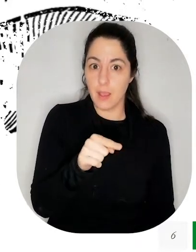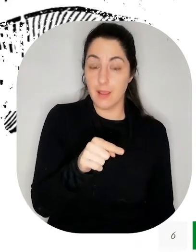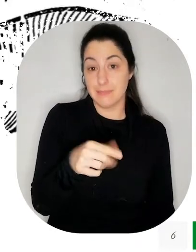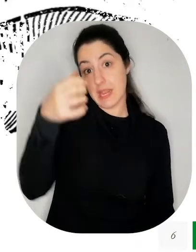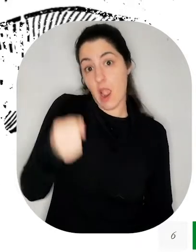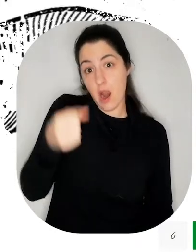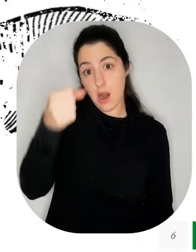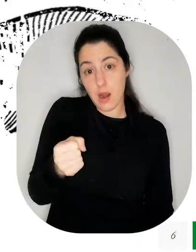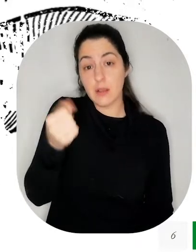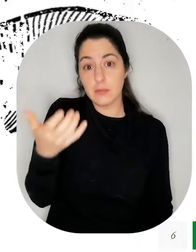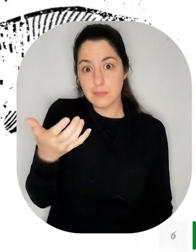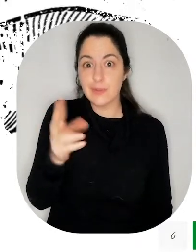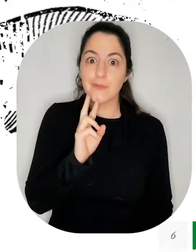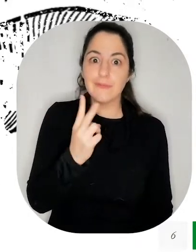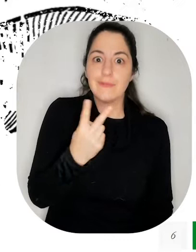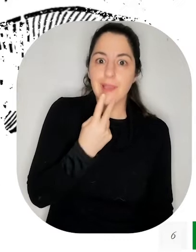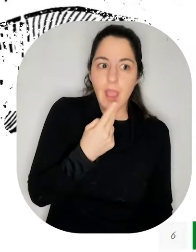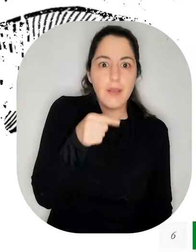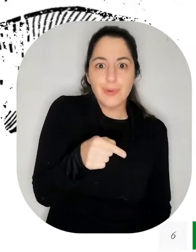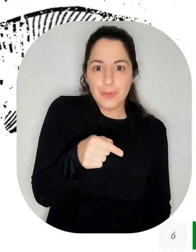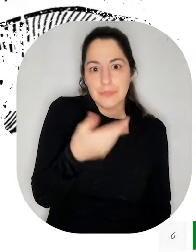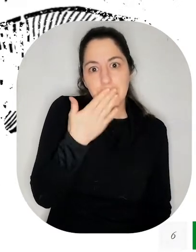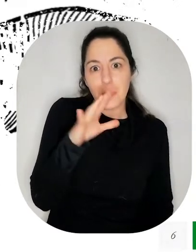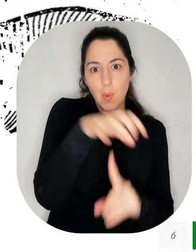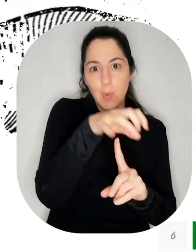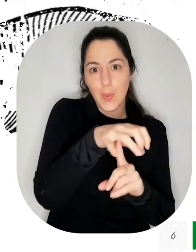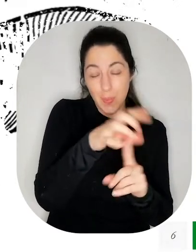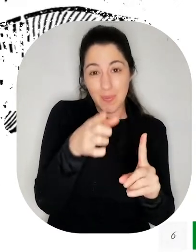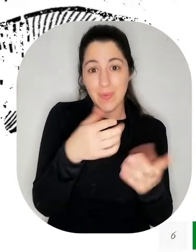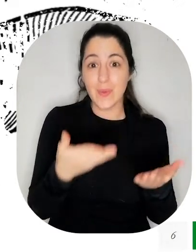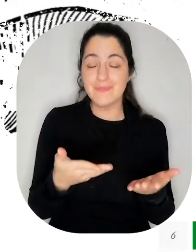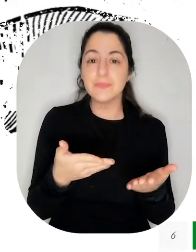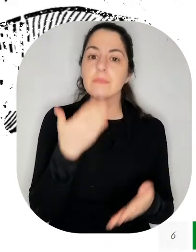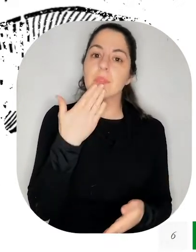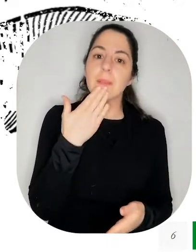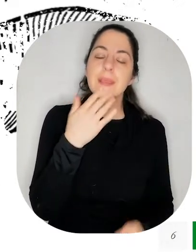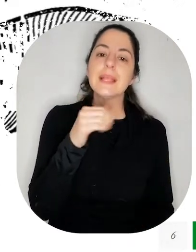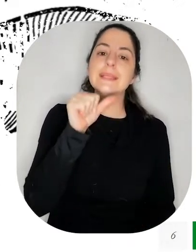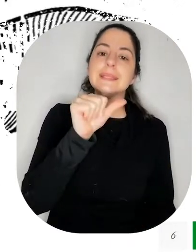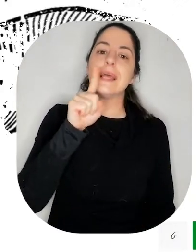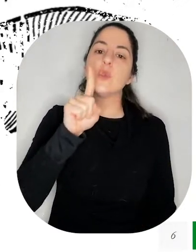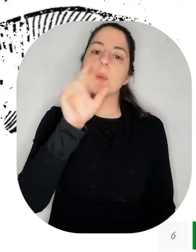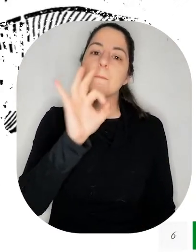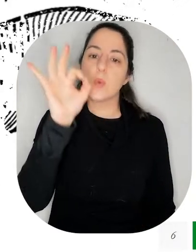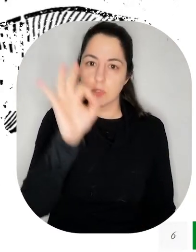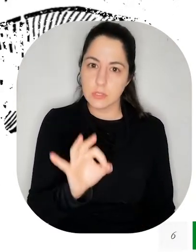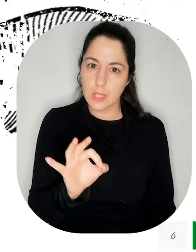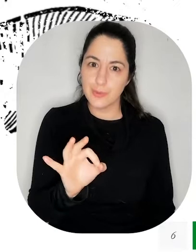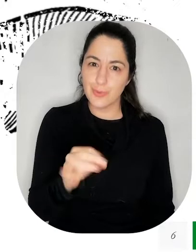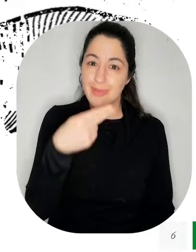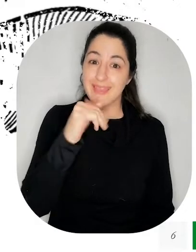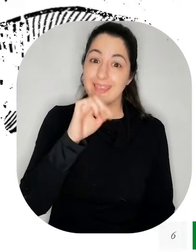en comparación a la leche en una dieta vegana. Aporta en promedio un